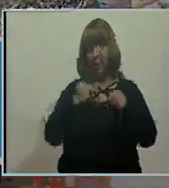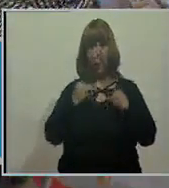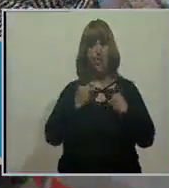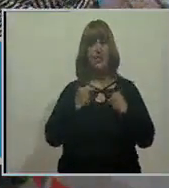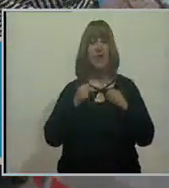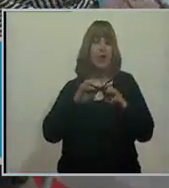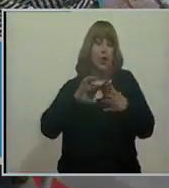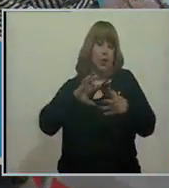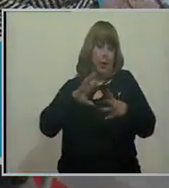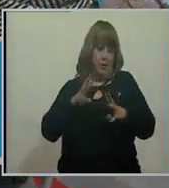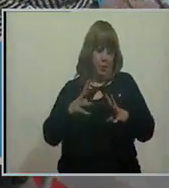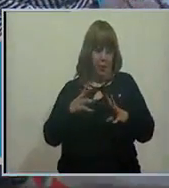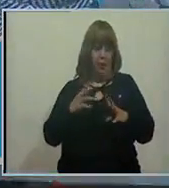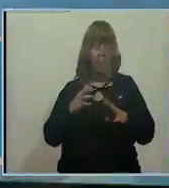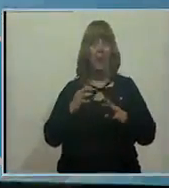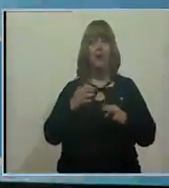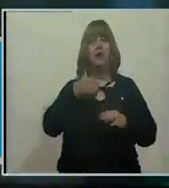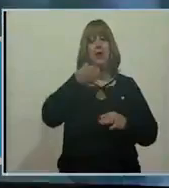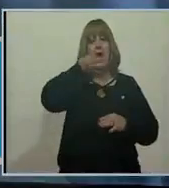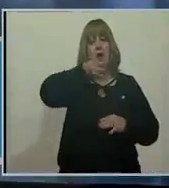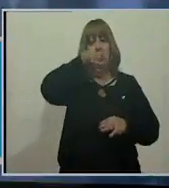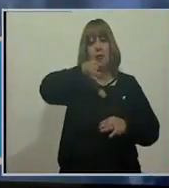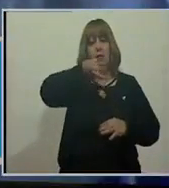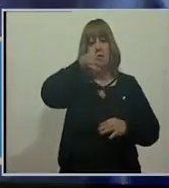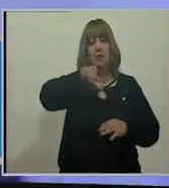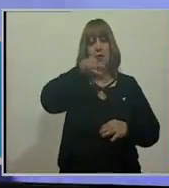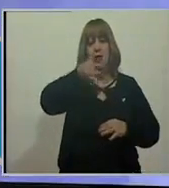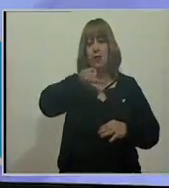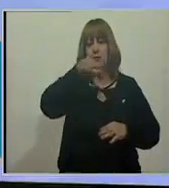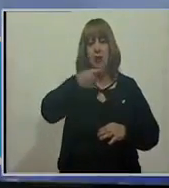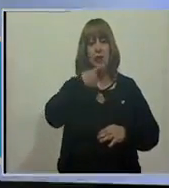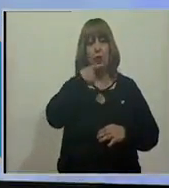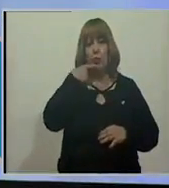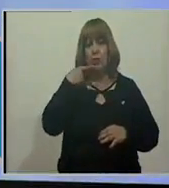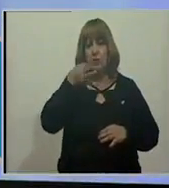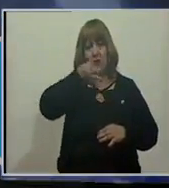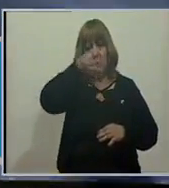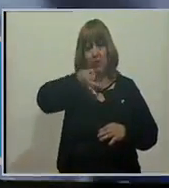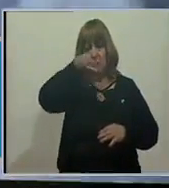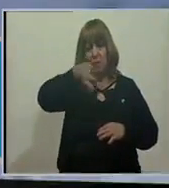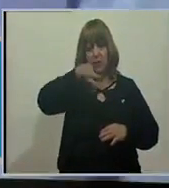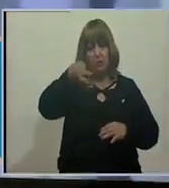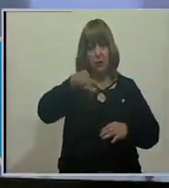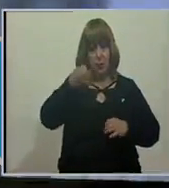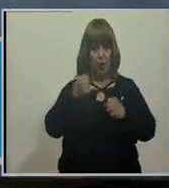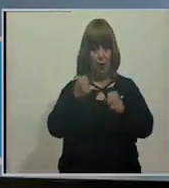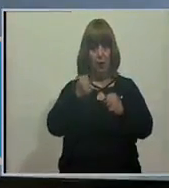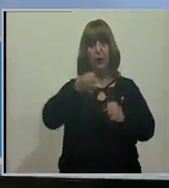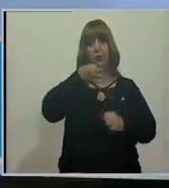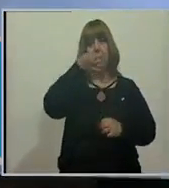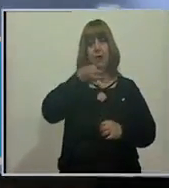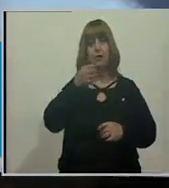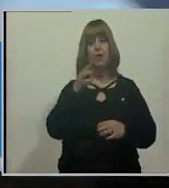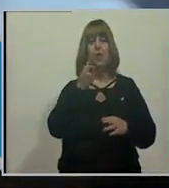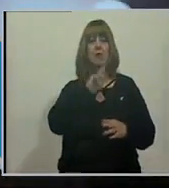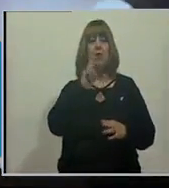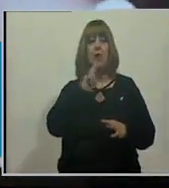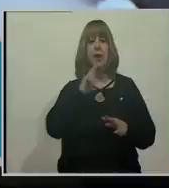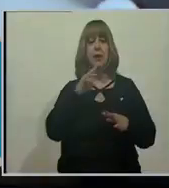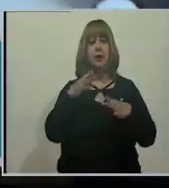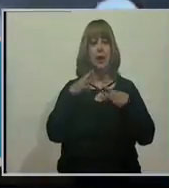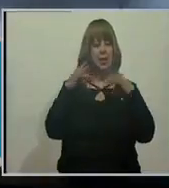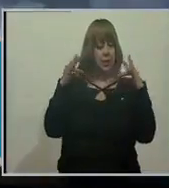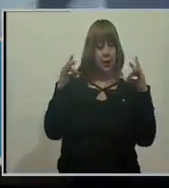también de llegar, que haya dulzura, que uh-huh. nos identifiquemos con ser mujeres, con ser femeninas, con abordar las